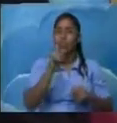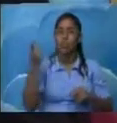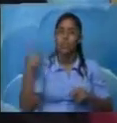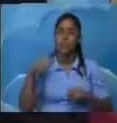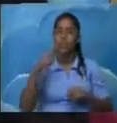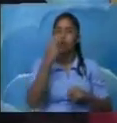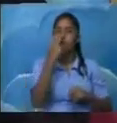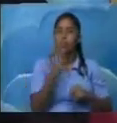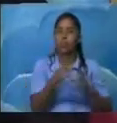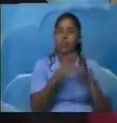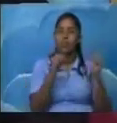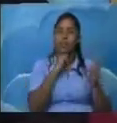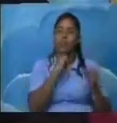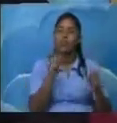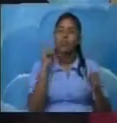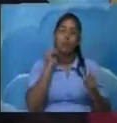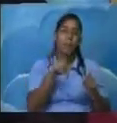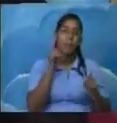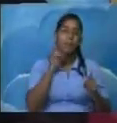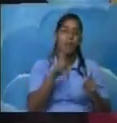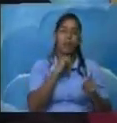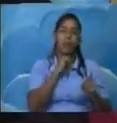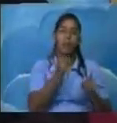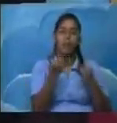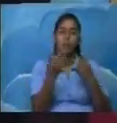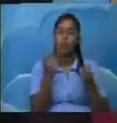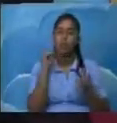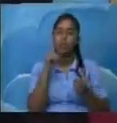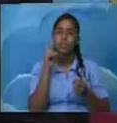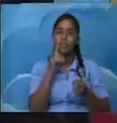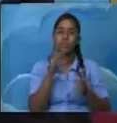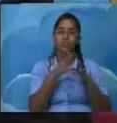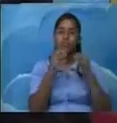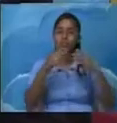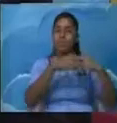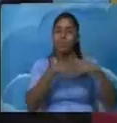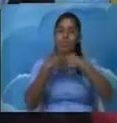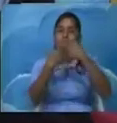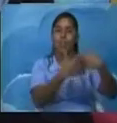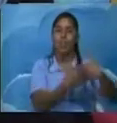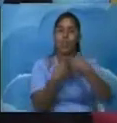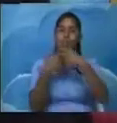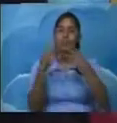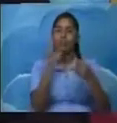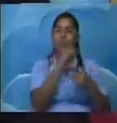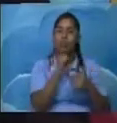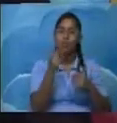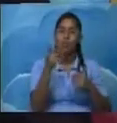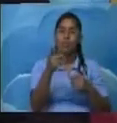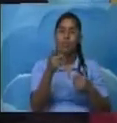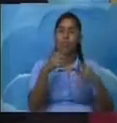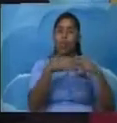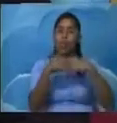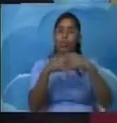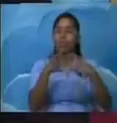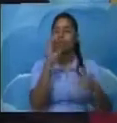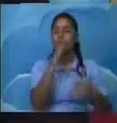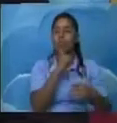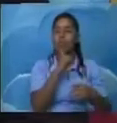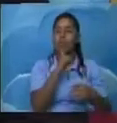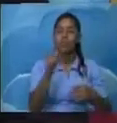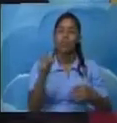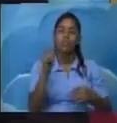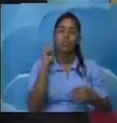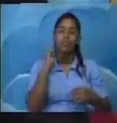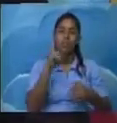pobreza. Eso es falso. Es muy falso. En Estados Unidos no hay pobreza. Es falso. Es falso. En